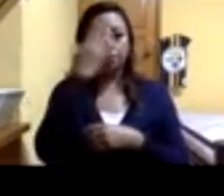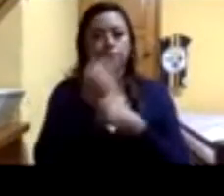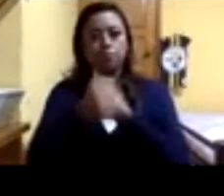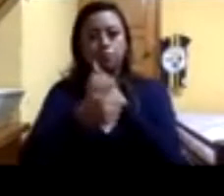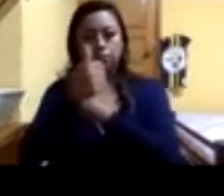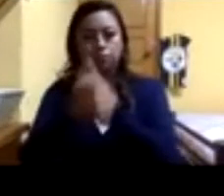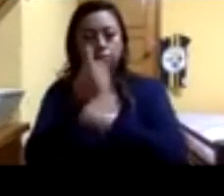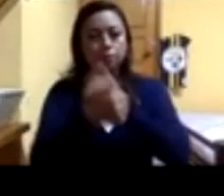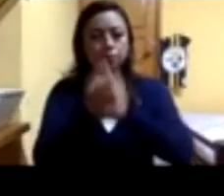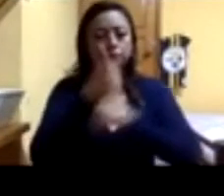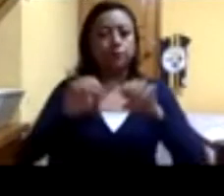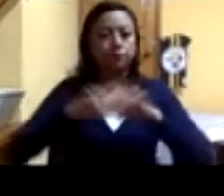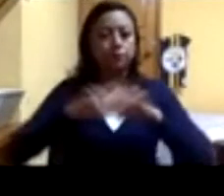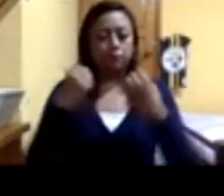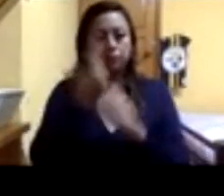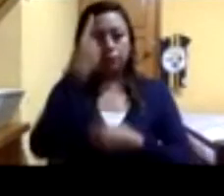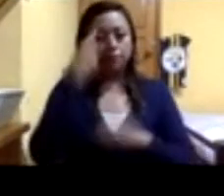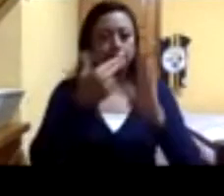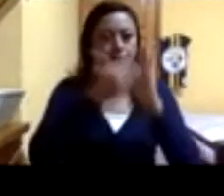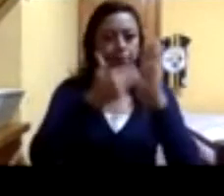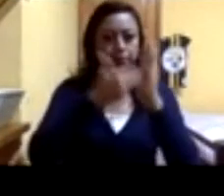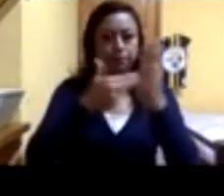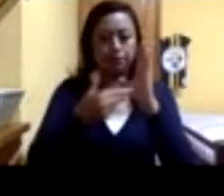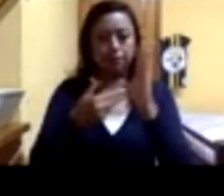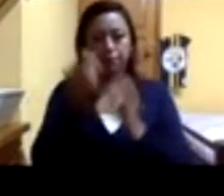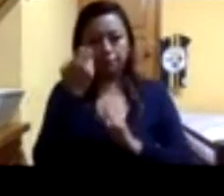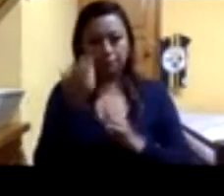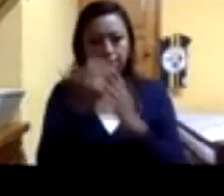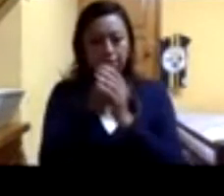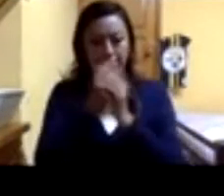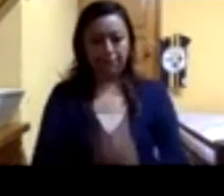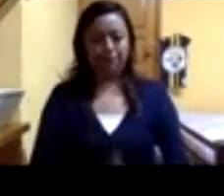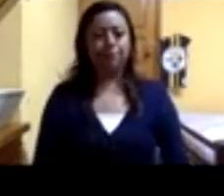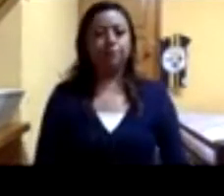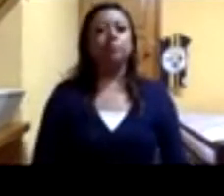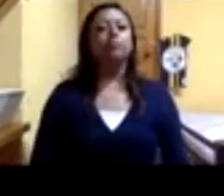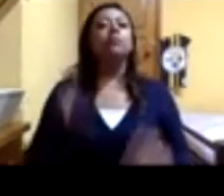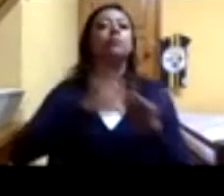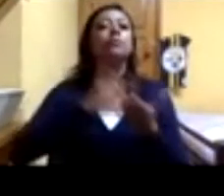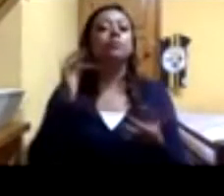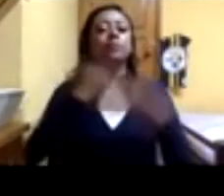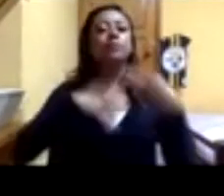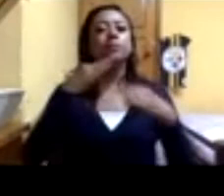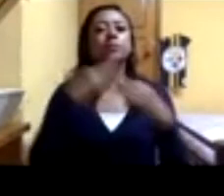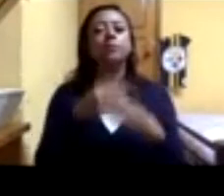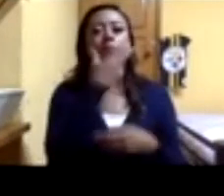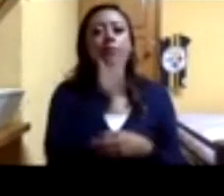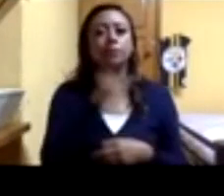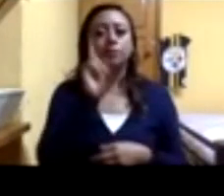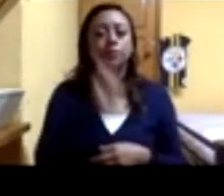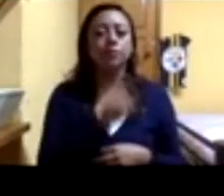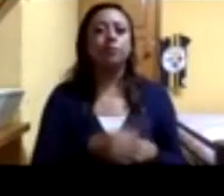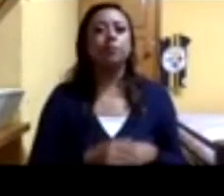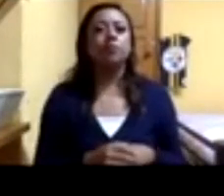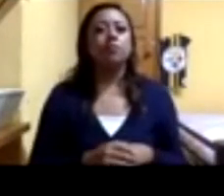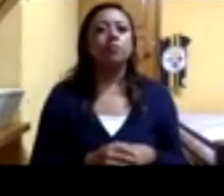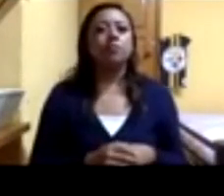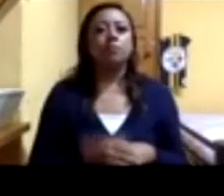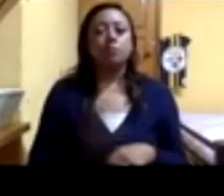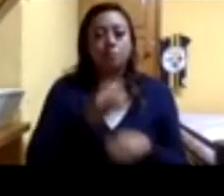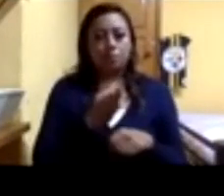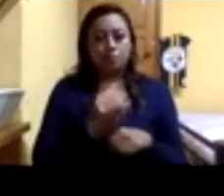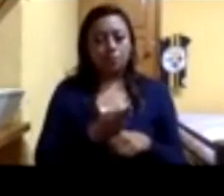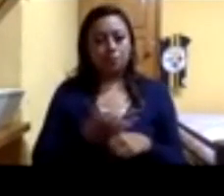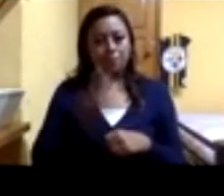organización de este taller. Gracias a todos y a todas. De manera especial, quiero saludar por este medio